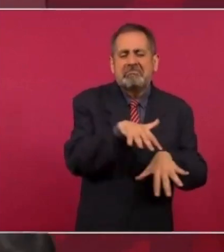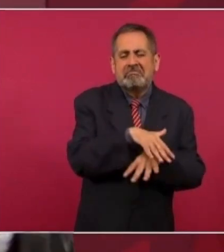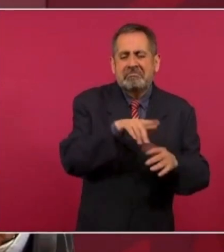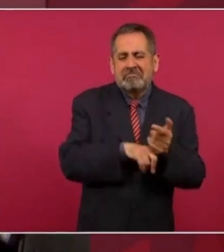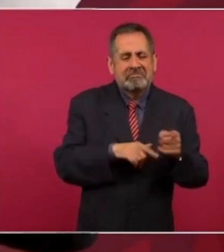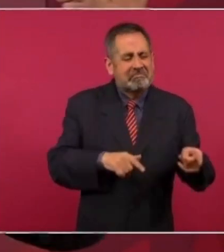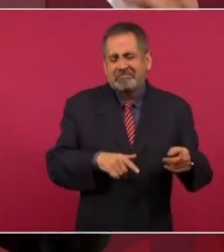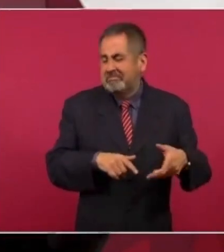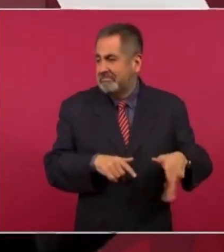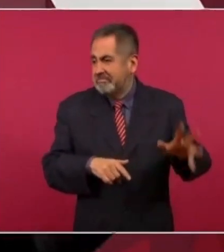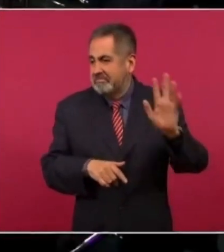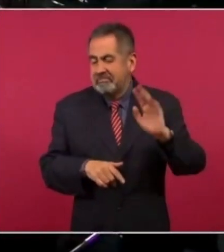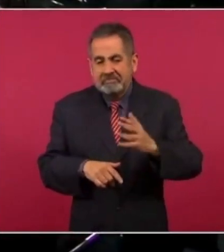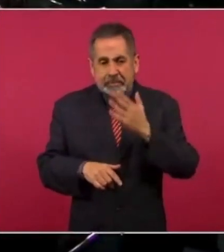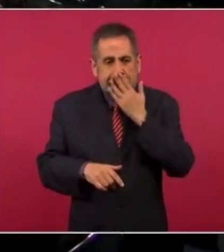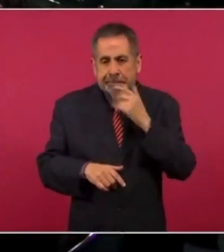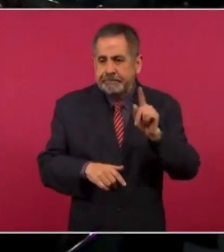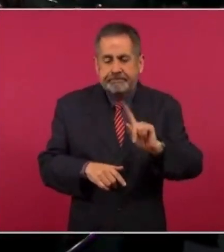ni siquiera